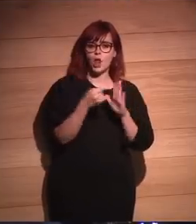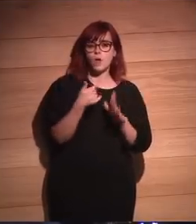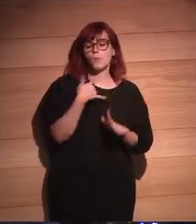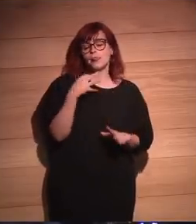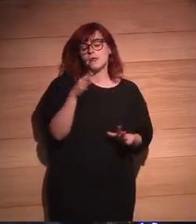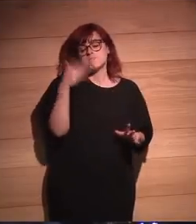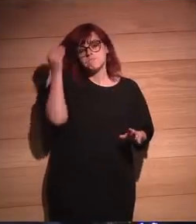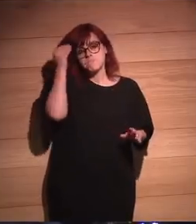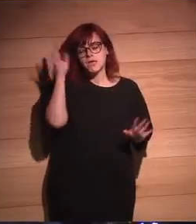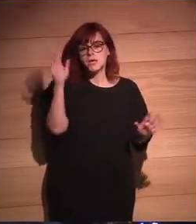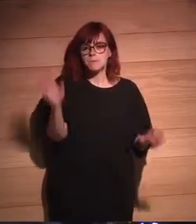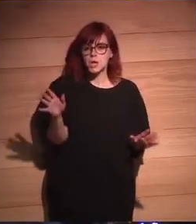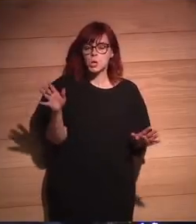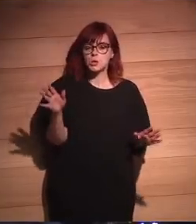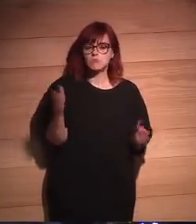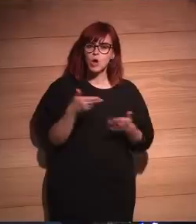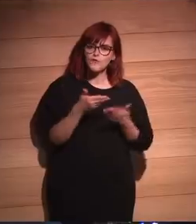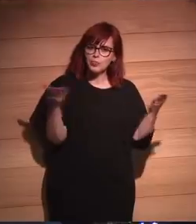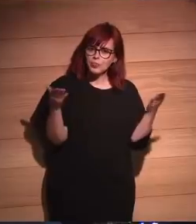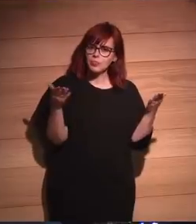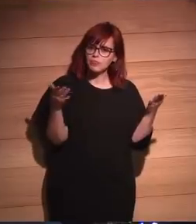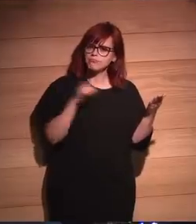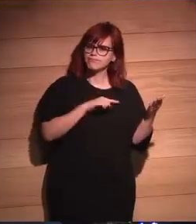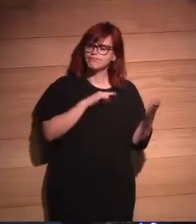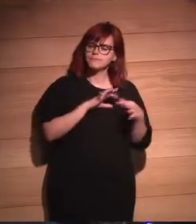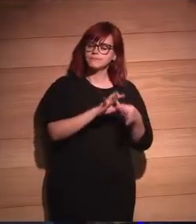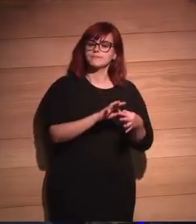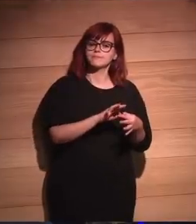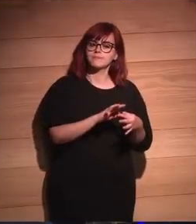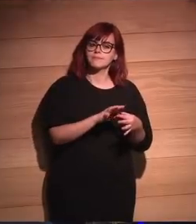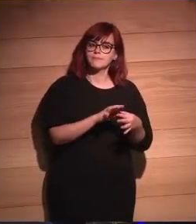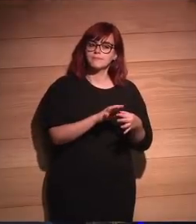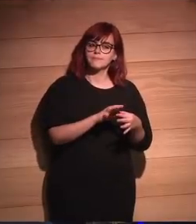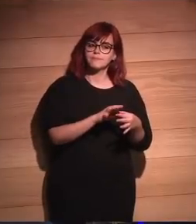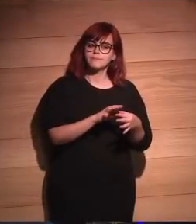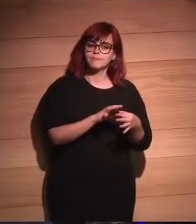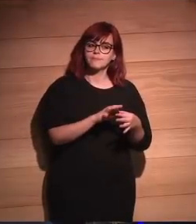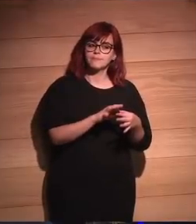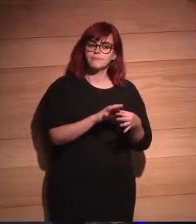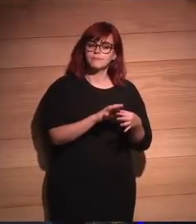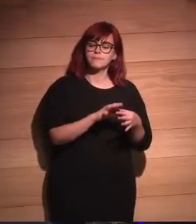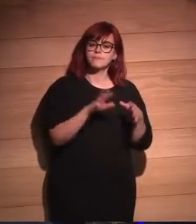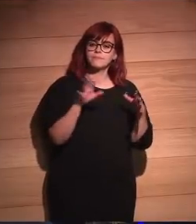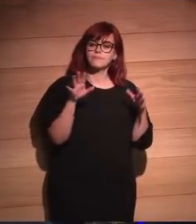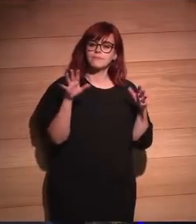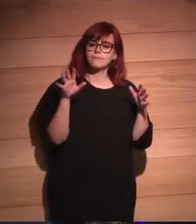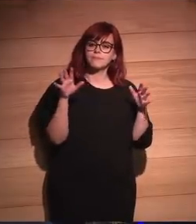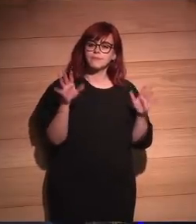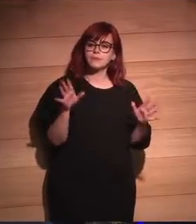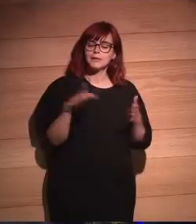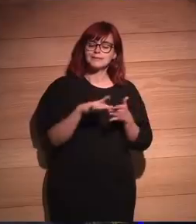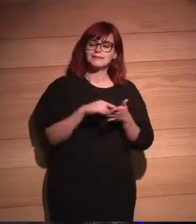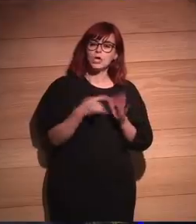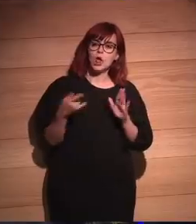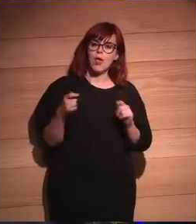pero no sé si es muy científico, convicción. Pero tengo una convicción, esa es mejor palabra, gracias Juan, una convicción de que la tecnología o la propia tecnología